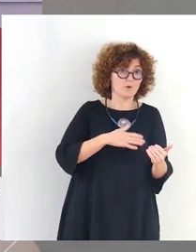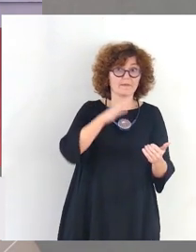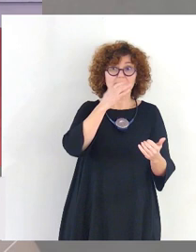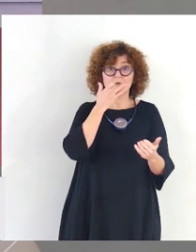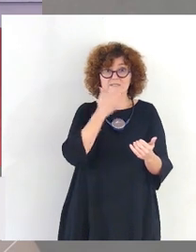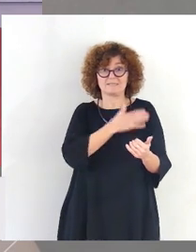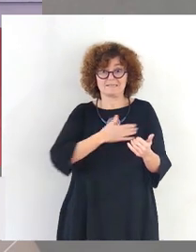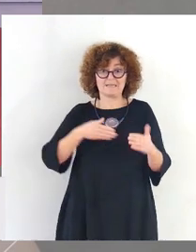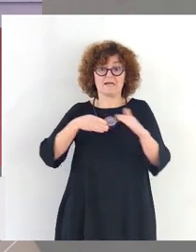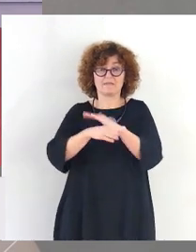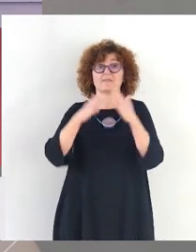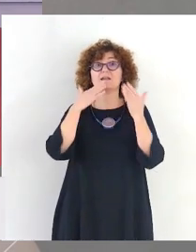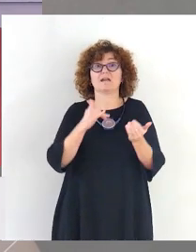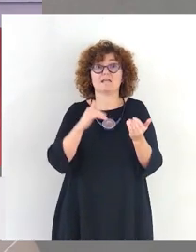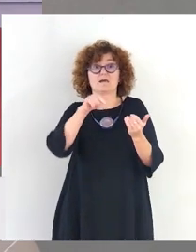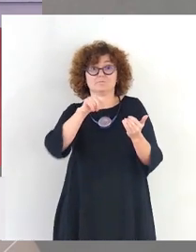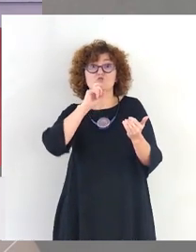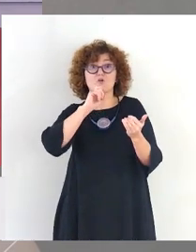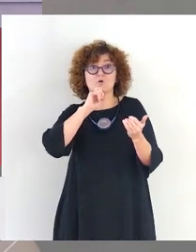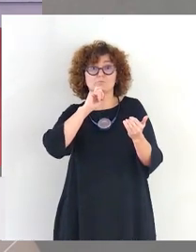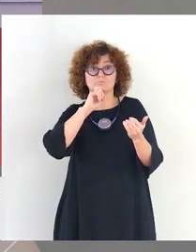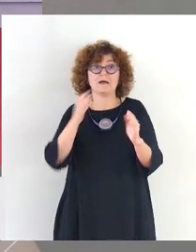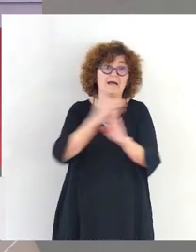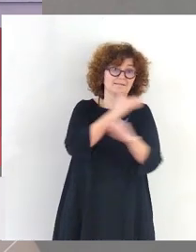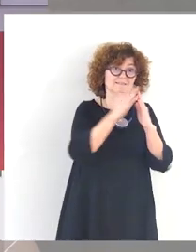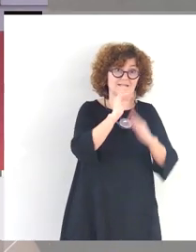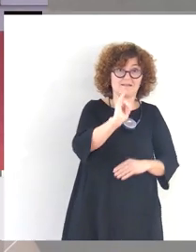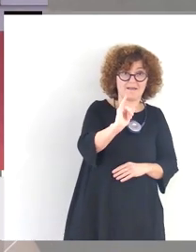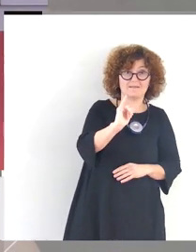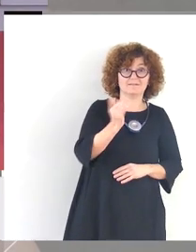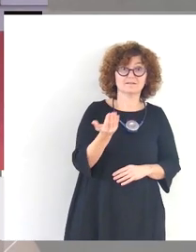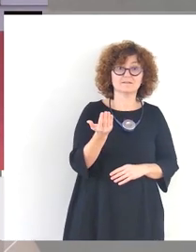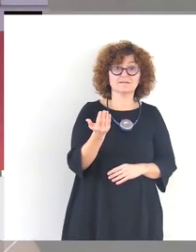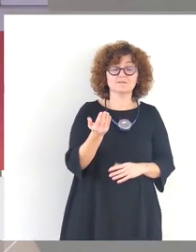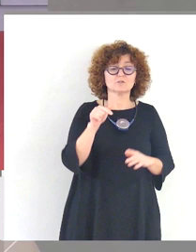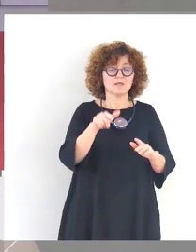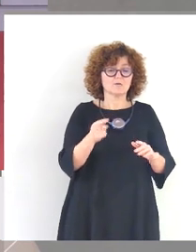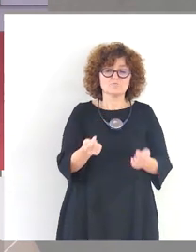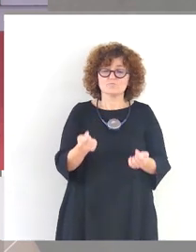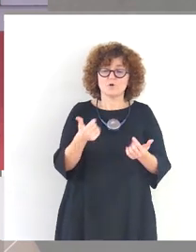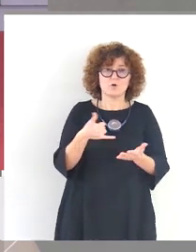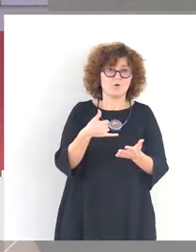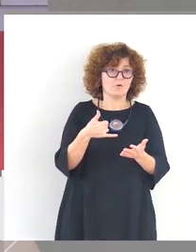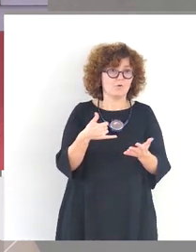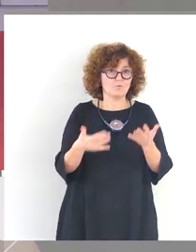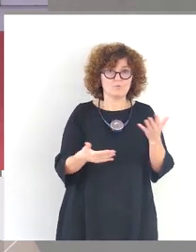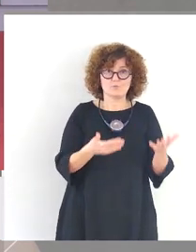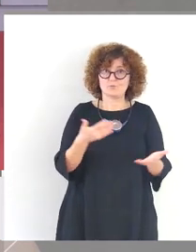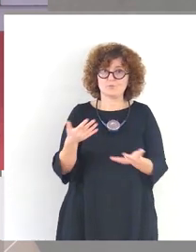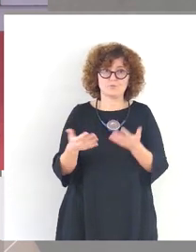energía lo tenemos a través del domicilio de manera que estamos en una situación de indefensión de indefensión